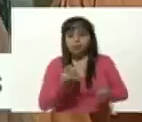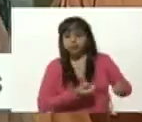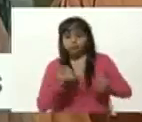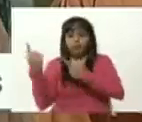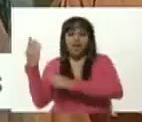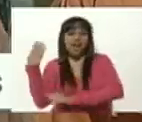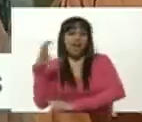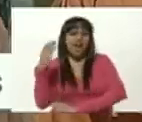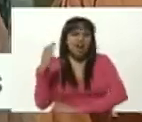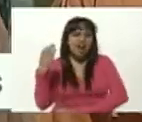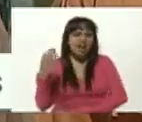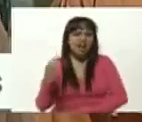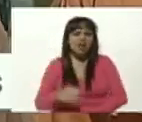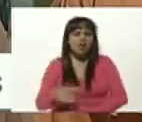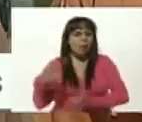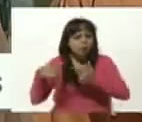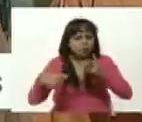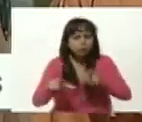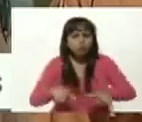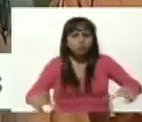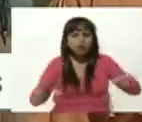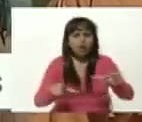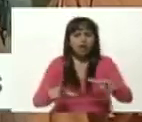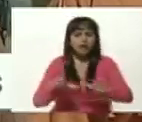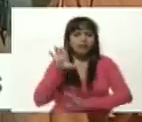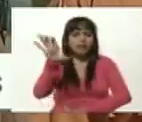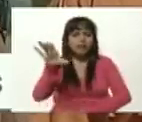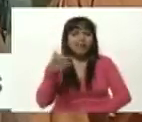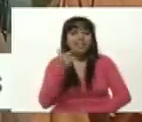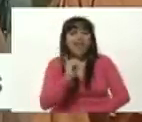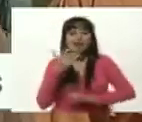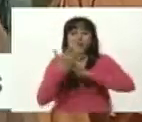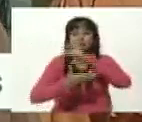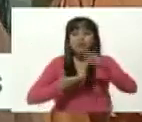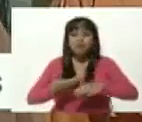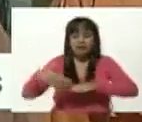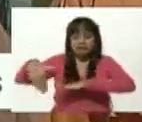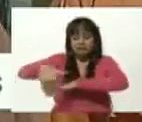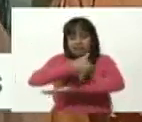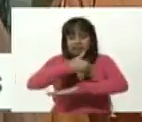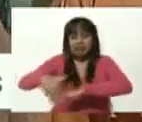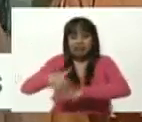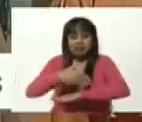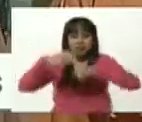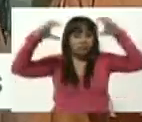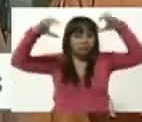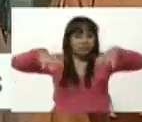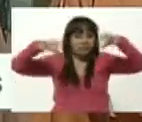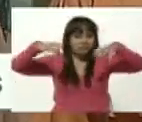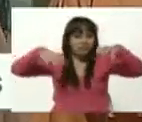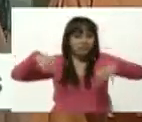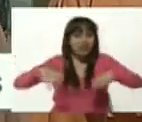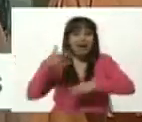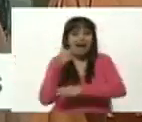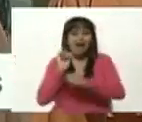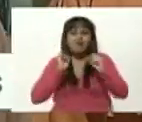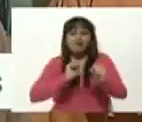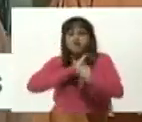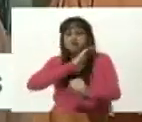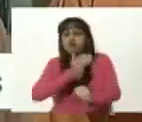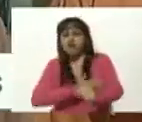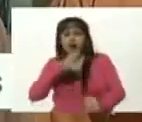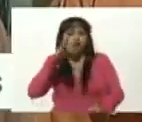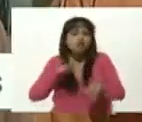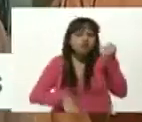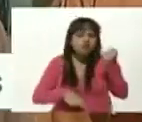al occidente del país, y si nos estamos viendo afectados por las torrenciales lluvias que han ocurrido